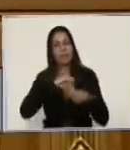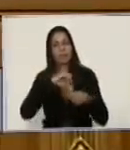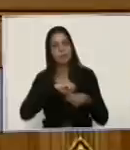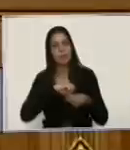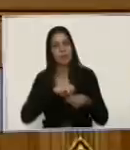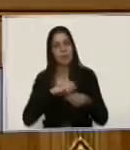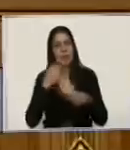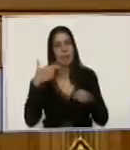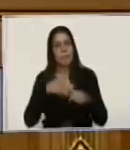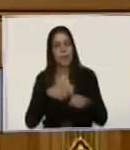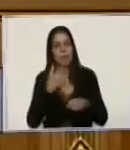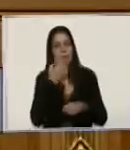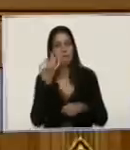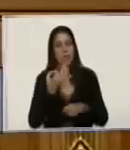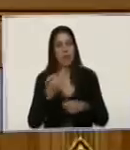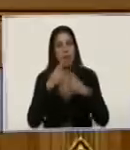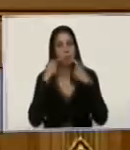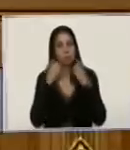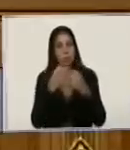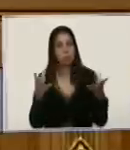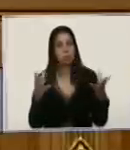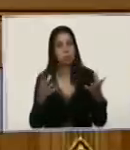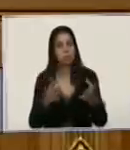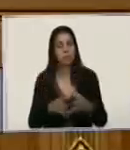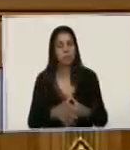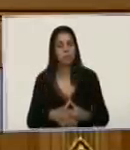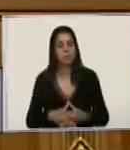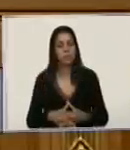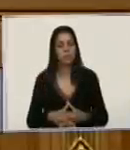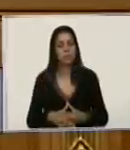Hay que decir la verdad de las cosas.